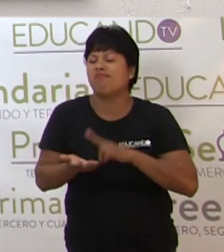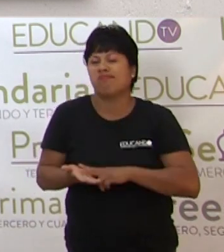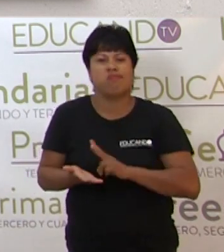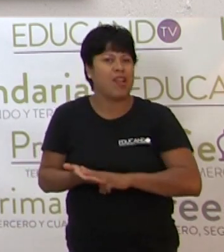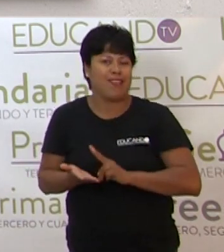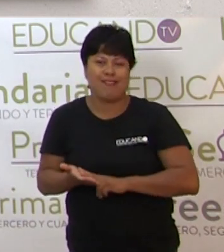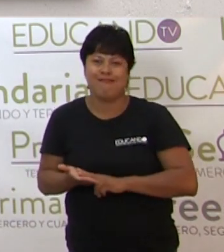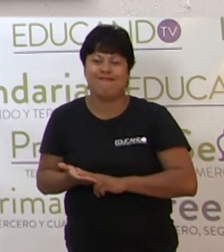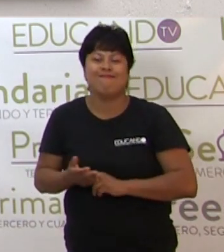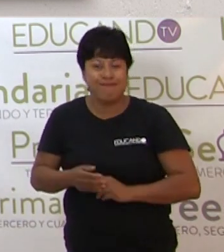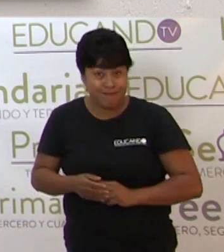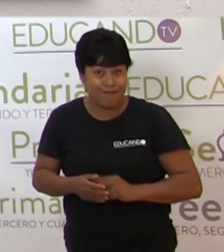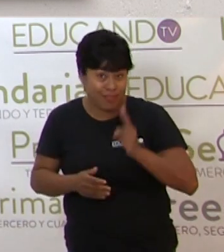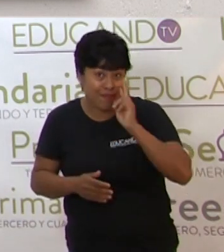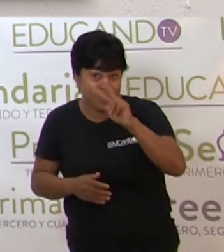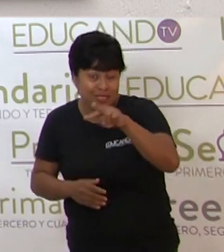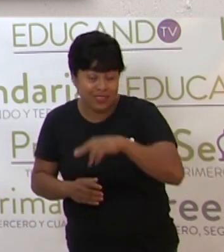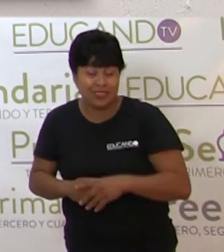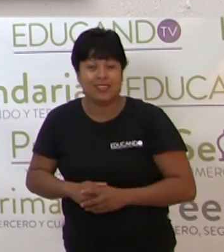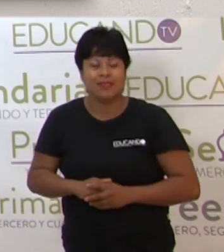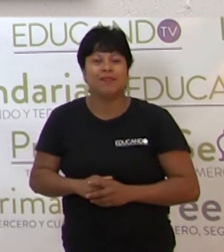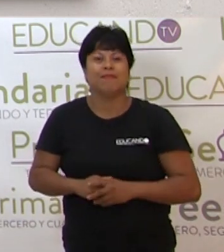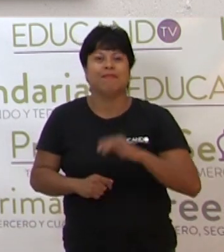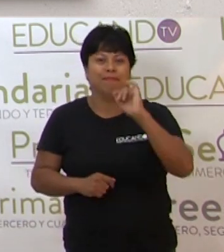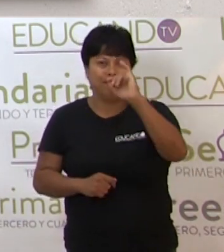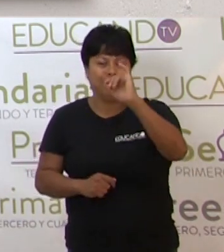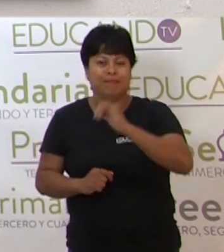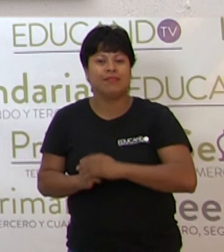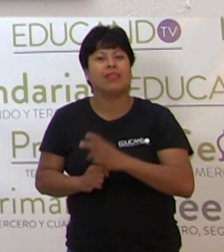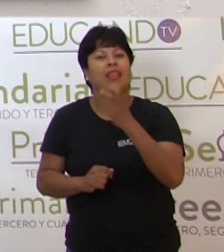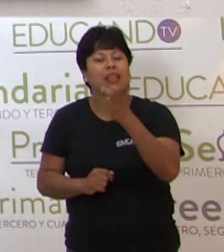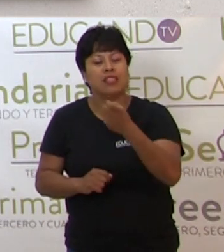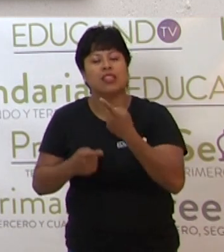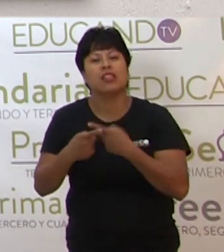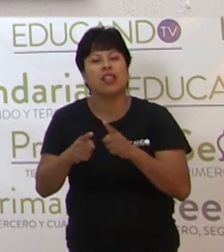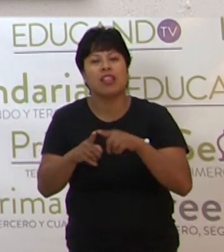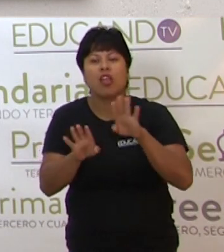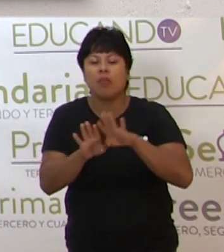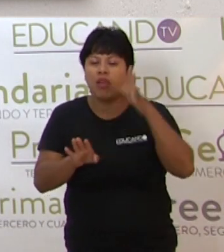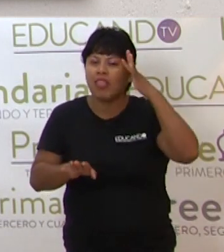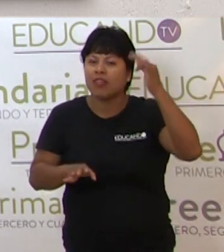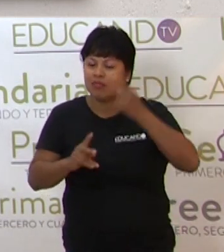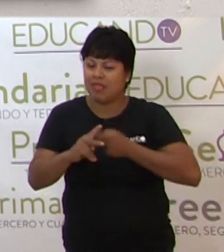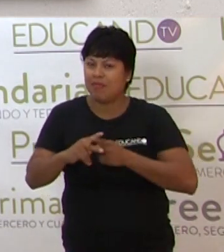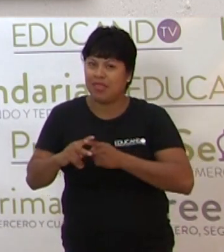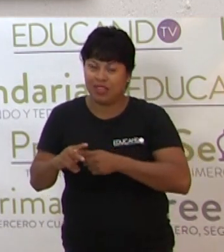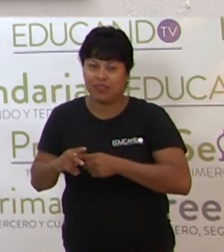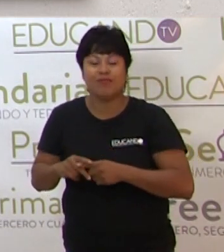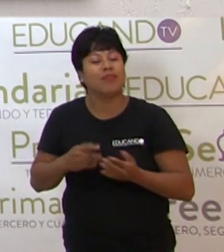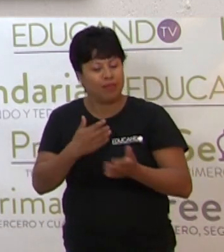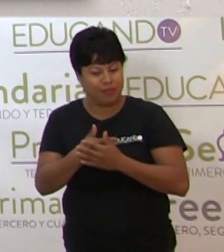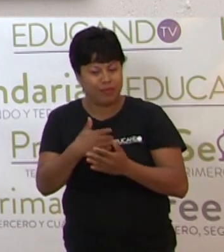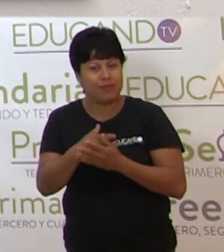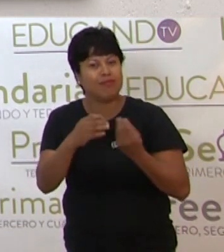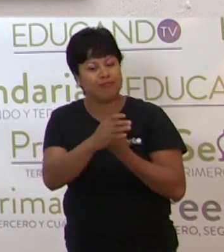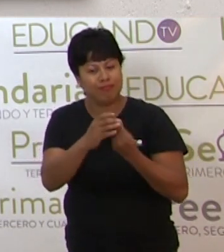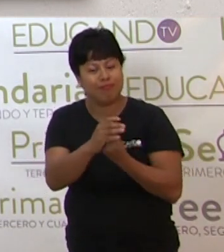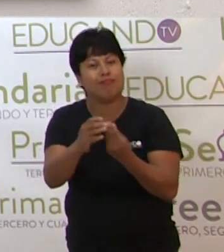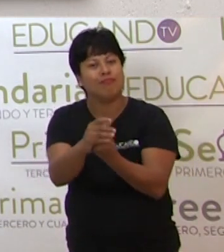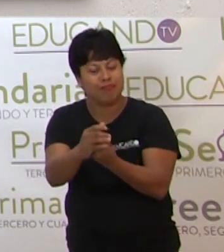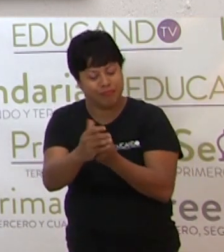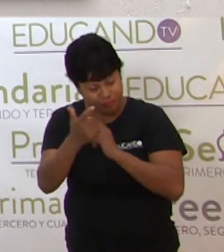valor. ¿Se dan cuenta? ¿Sí? Estos son los acertijos matemáticos. En las próximas